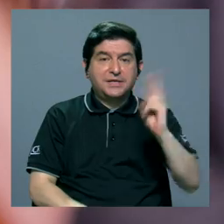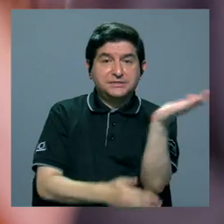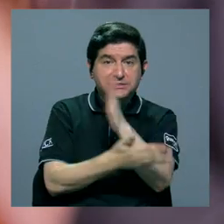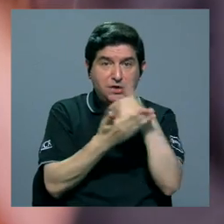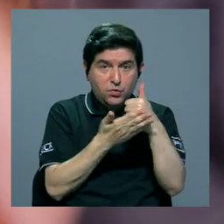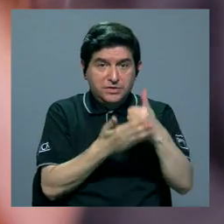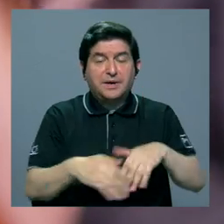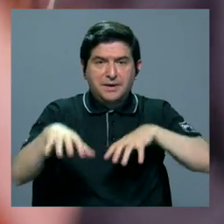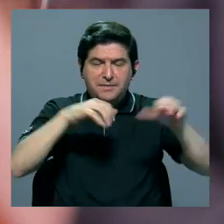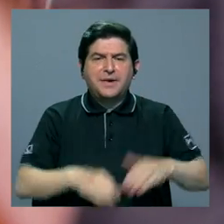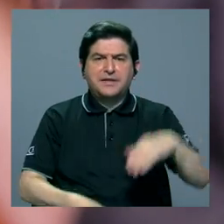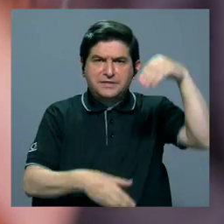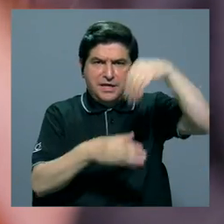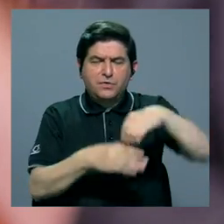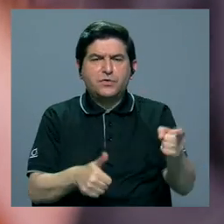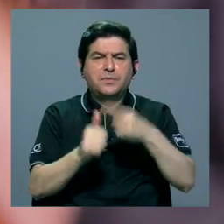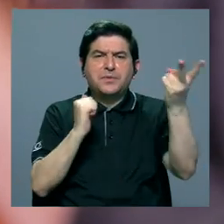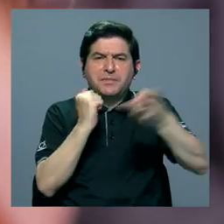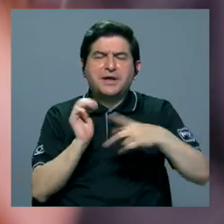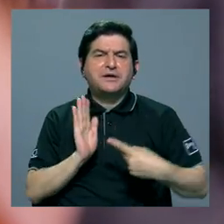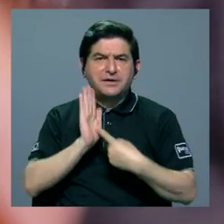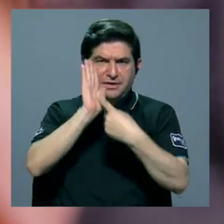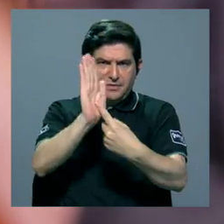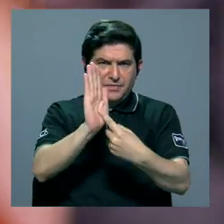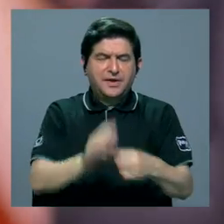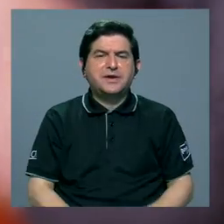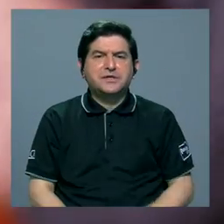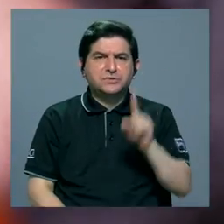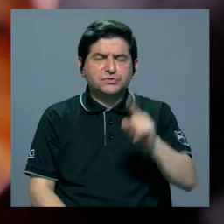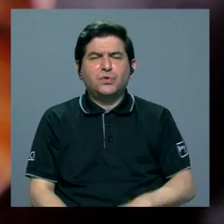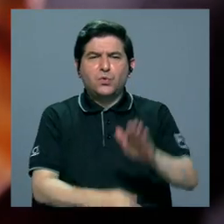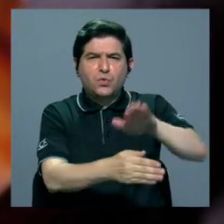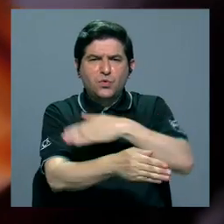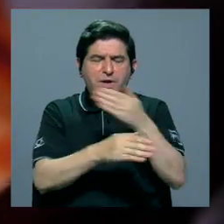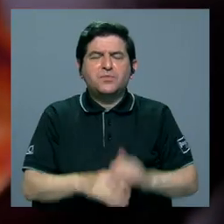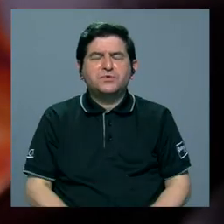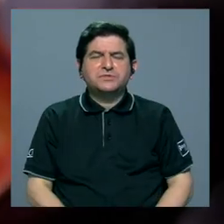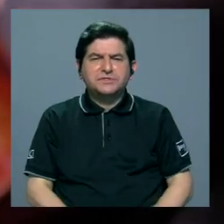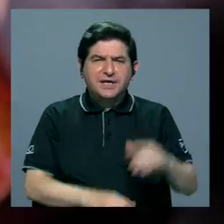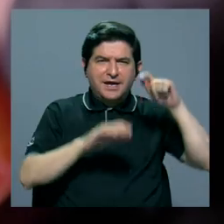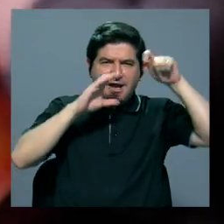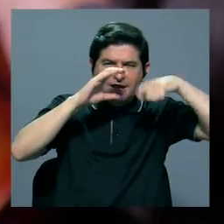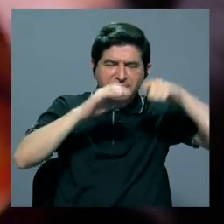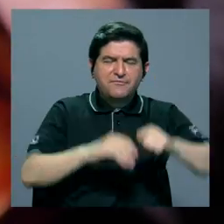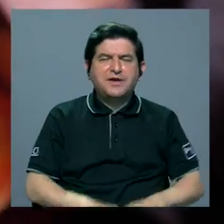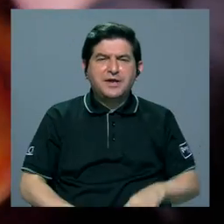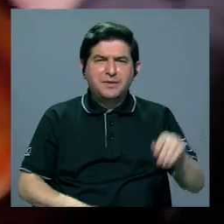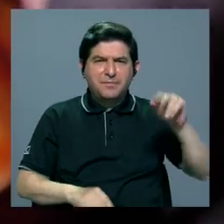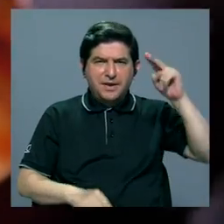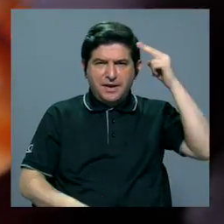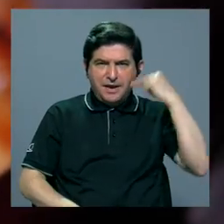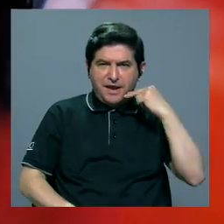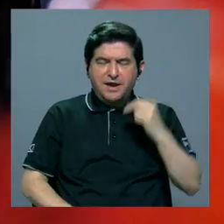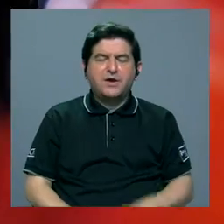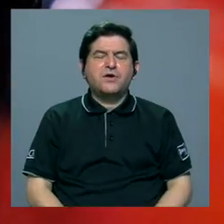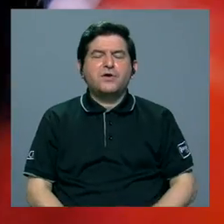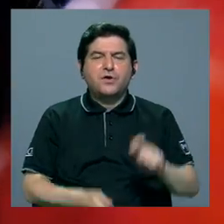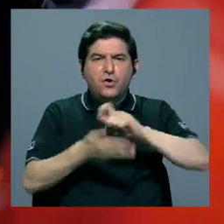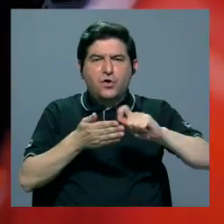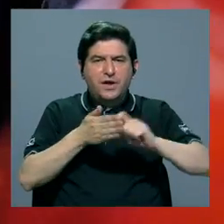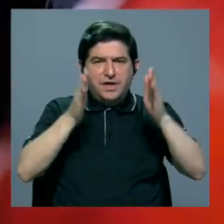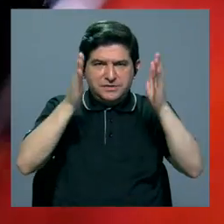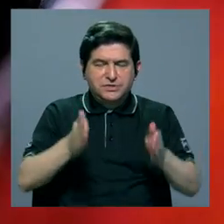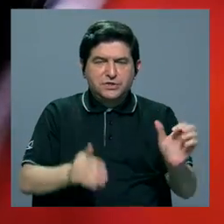Además, la segunda parte del concierto incluyó el estreno mundial de una sinfonía film noir para gran orquesta,